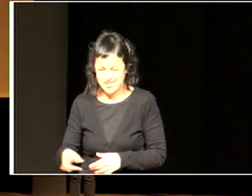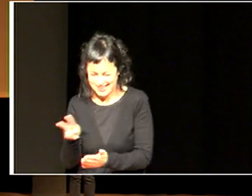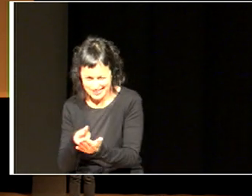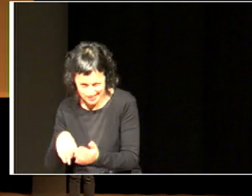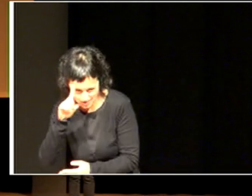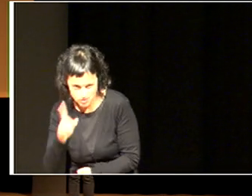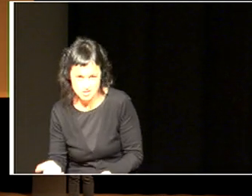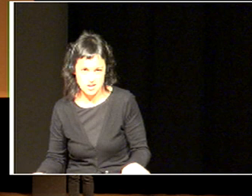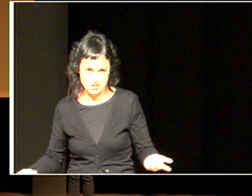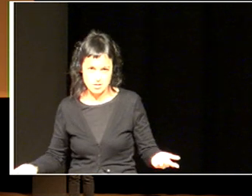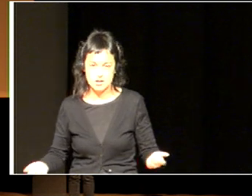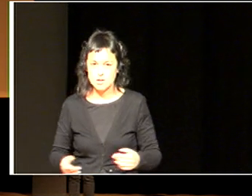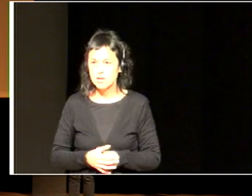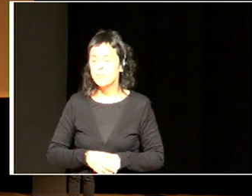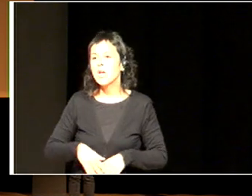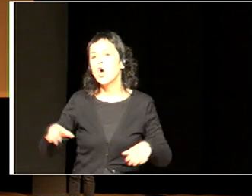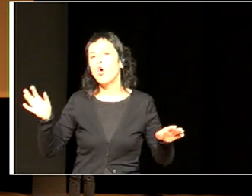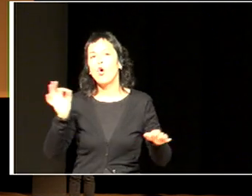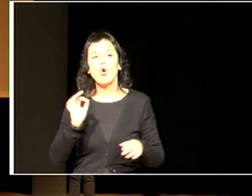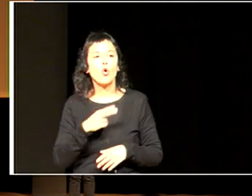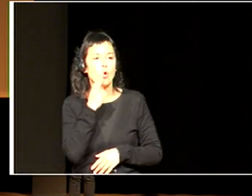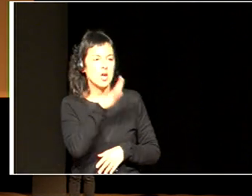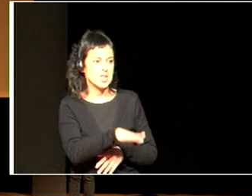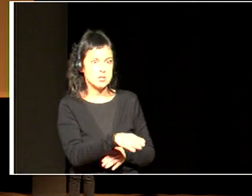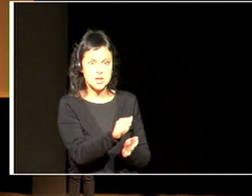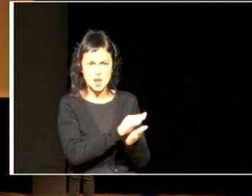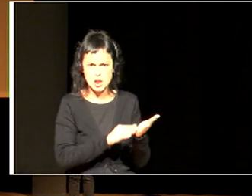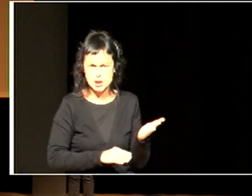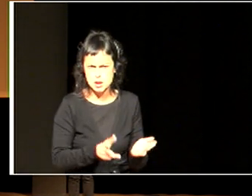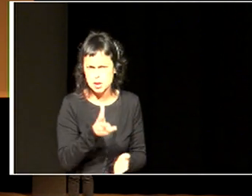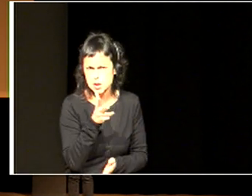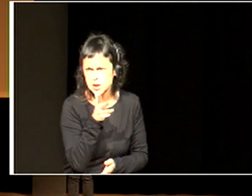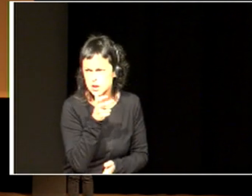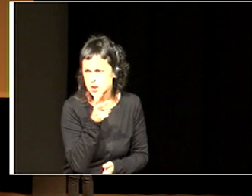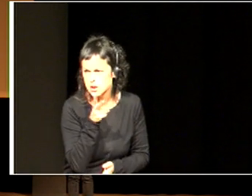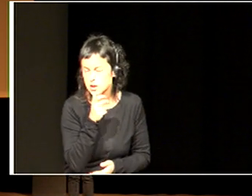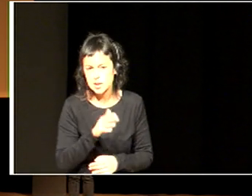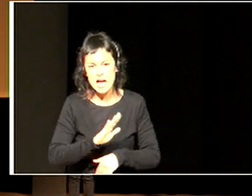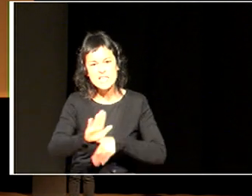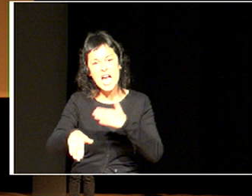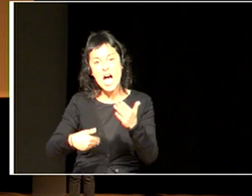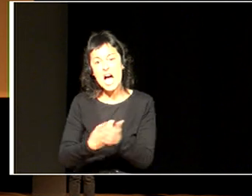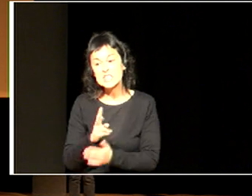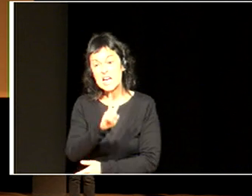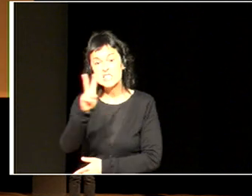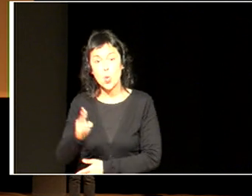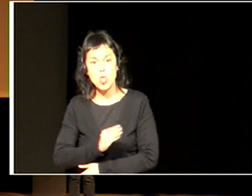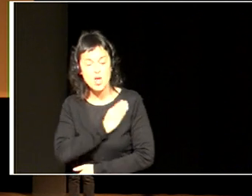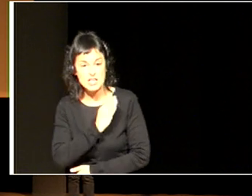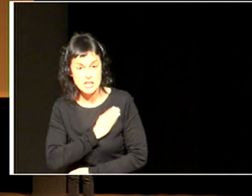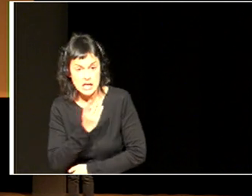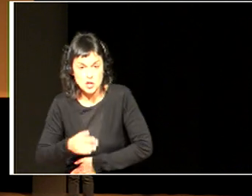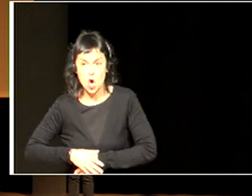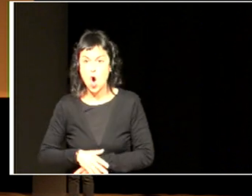hoy que es que fulanita escribe fatal y así se pasa hasta 2º de bachillerato o 5º carrera